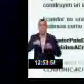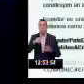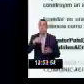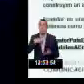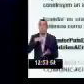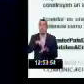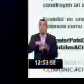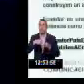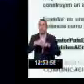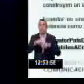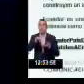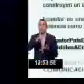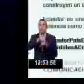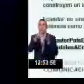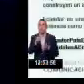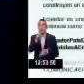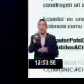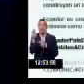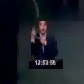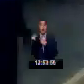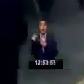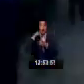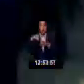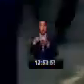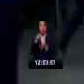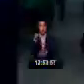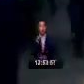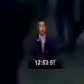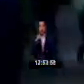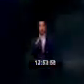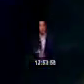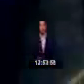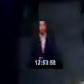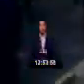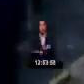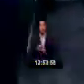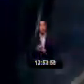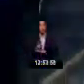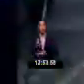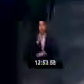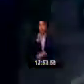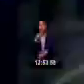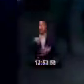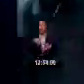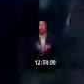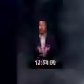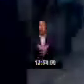están afectando a la ciudadanía y son responsabilidad directa de la dirigencia